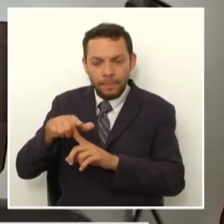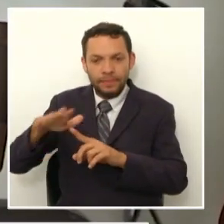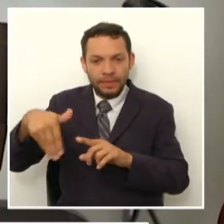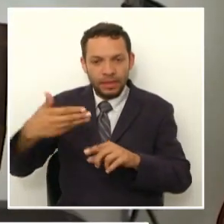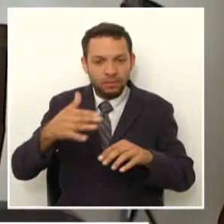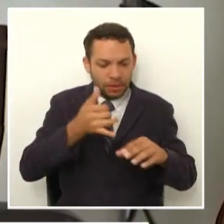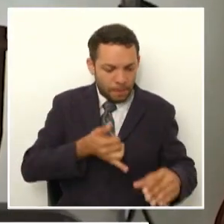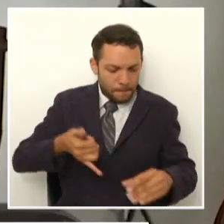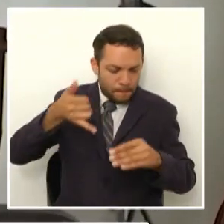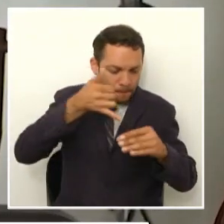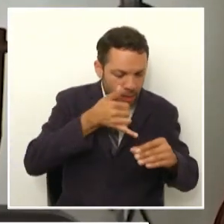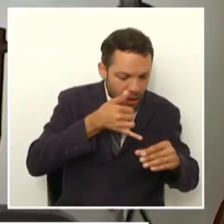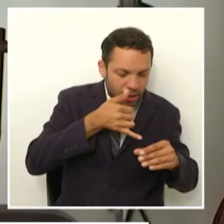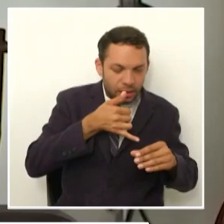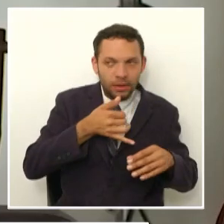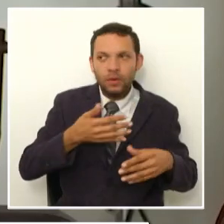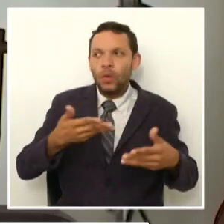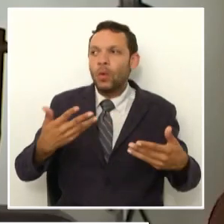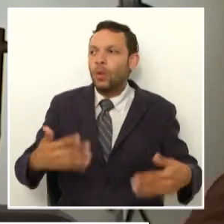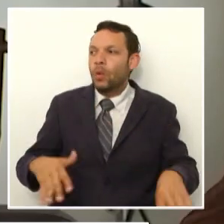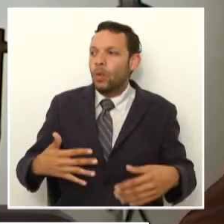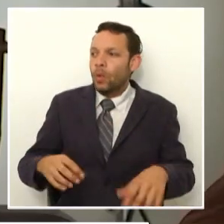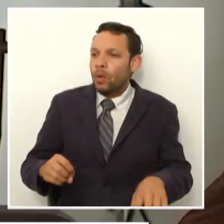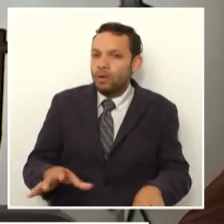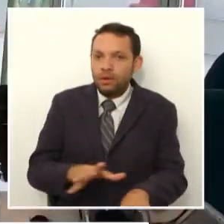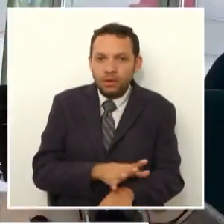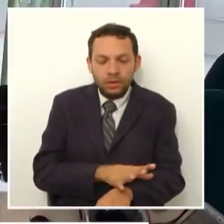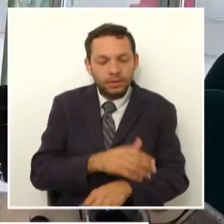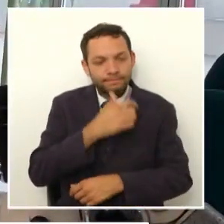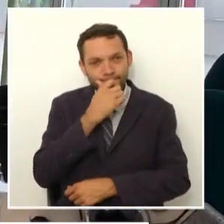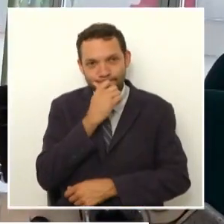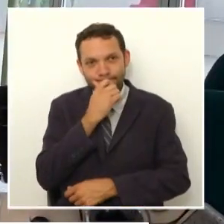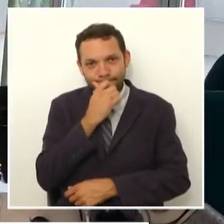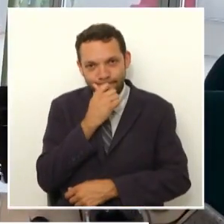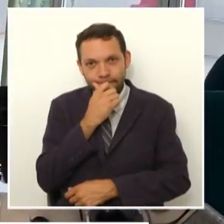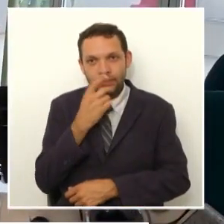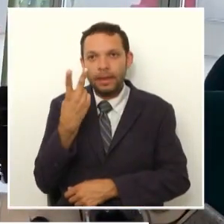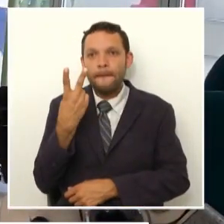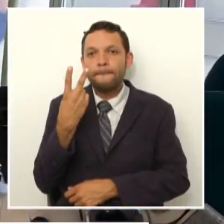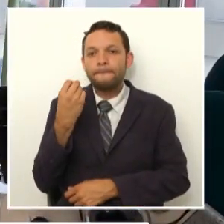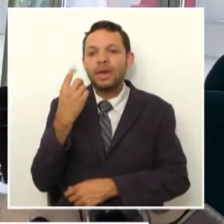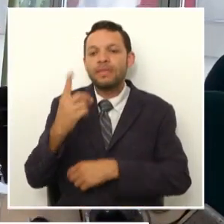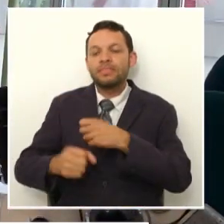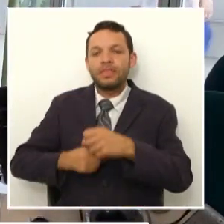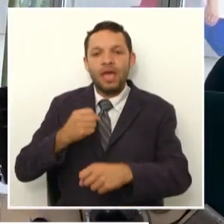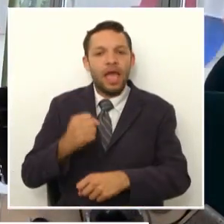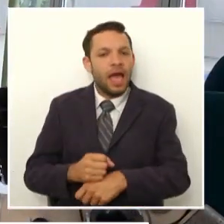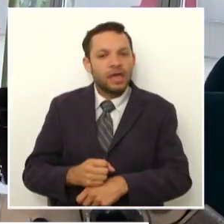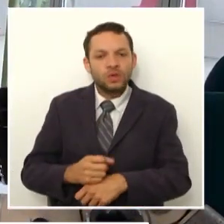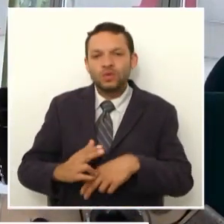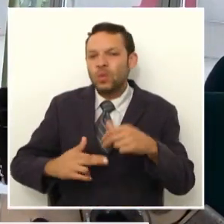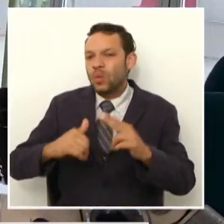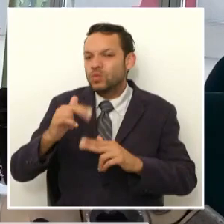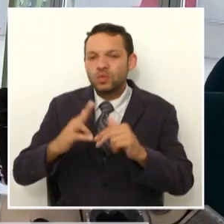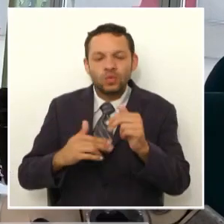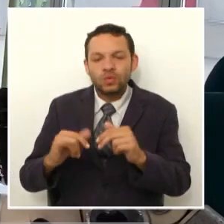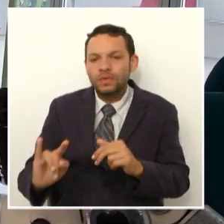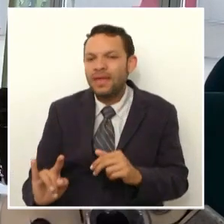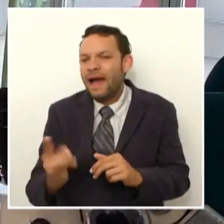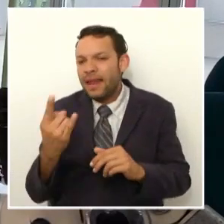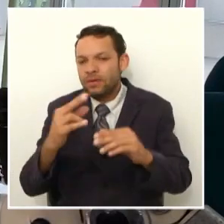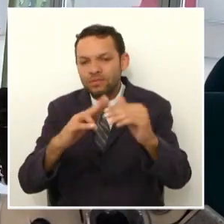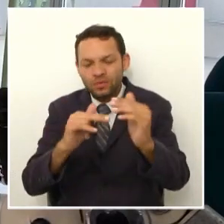Y entonces aquí volvemos a lo que yo tanto he dicho, que un hombre se demora 20 años para hacer una cosa de la noche a la mañana.